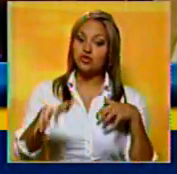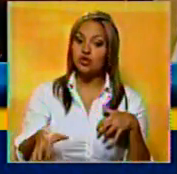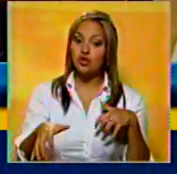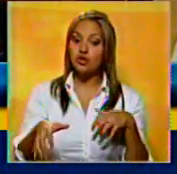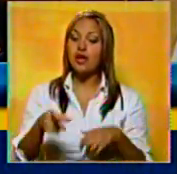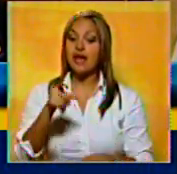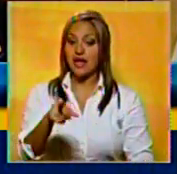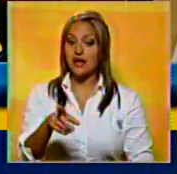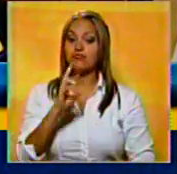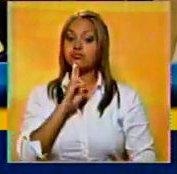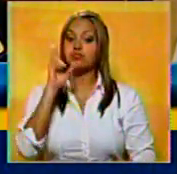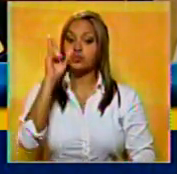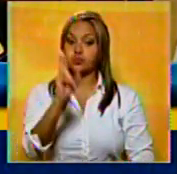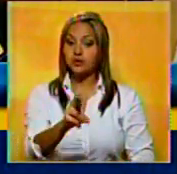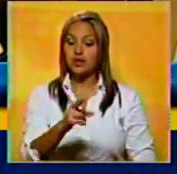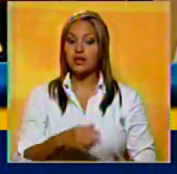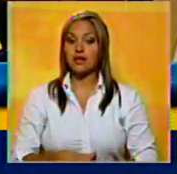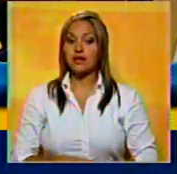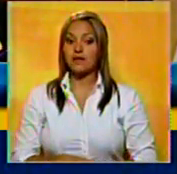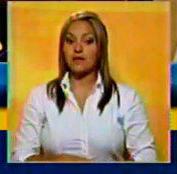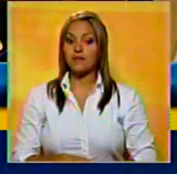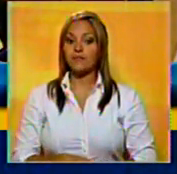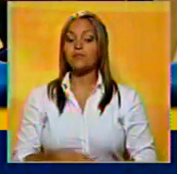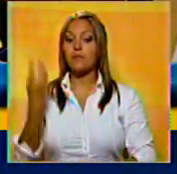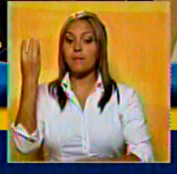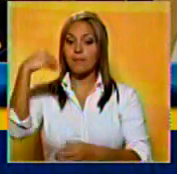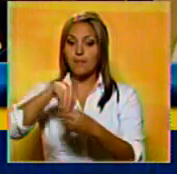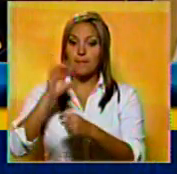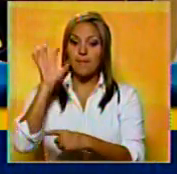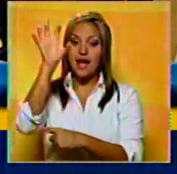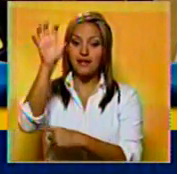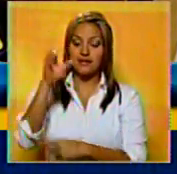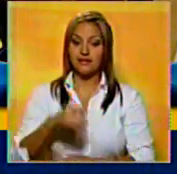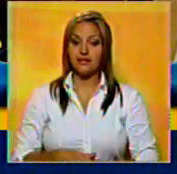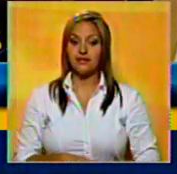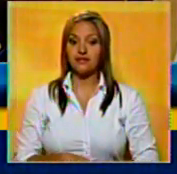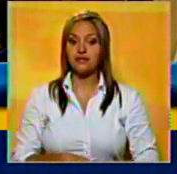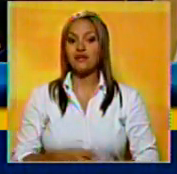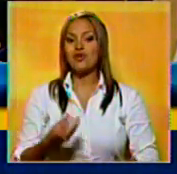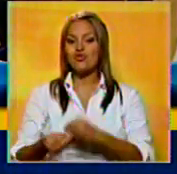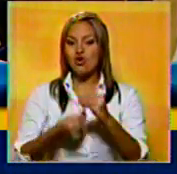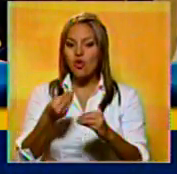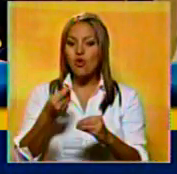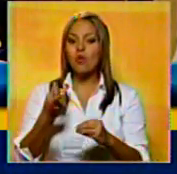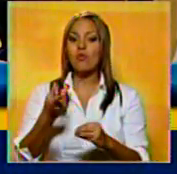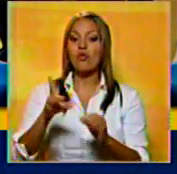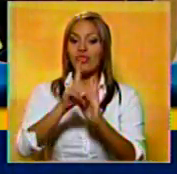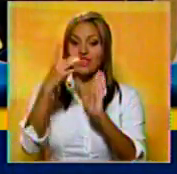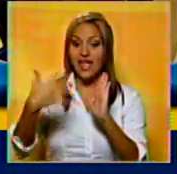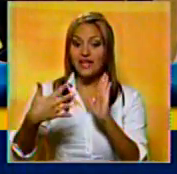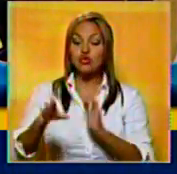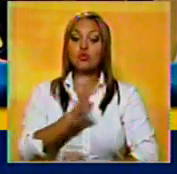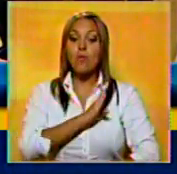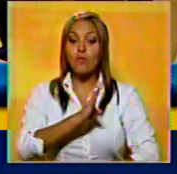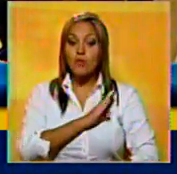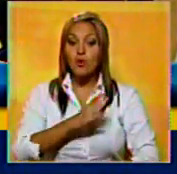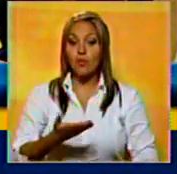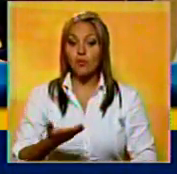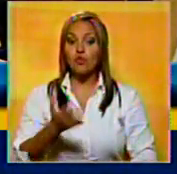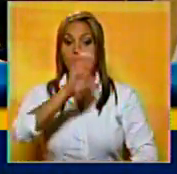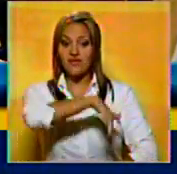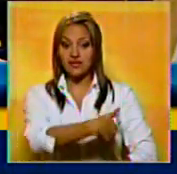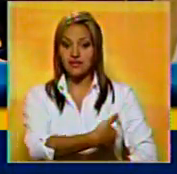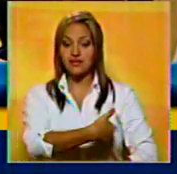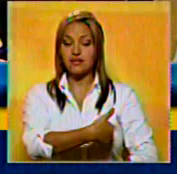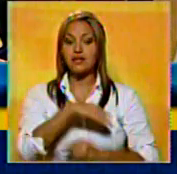han emitido eminentes juristas del país, entre ellos pues diversas facultades de derecho. Nuestra propia Facultad de Derecho